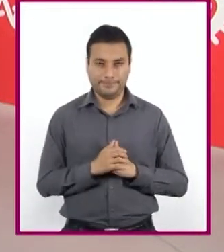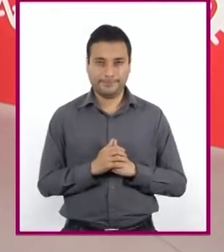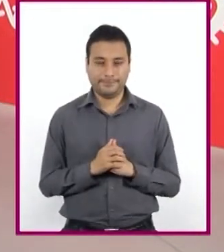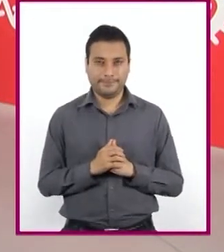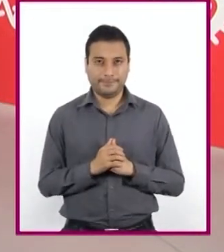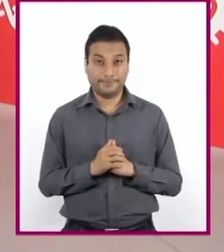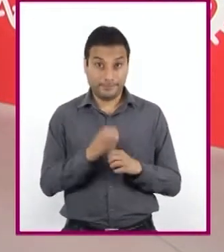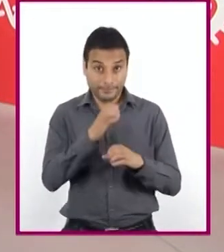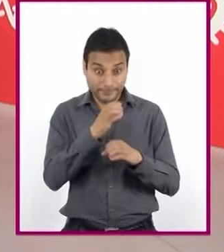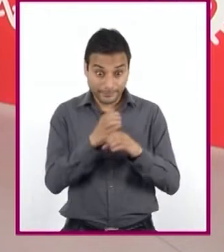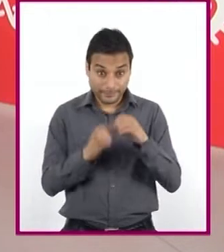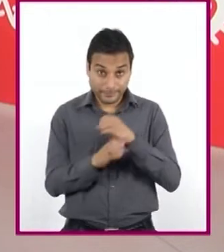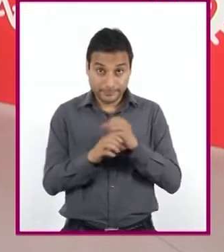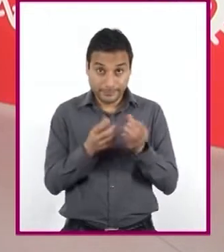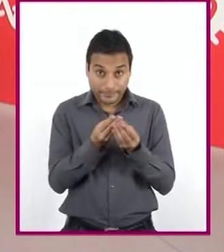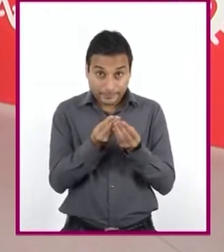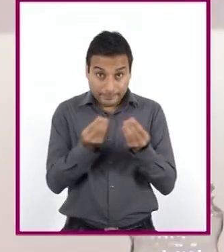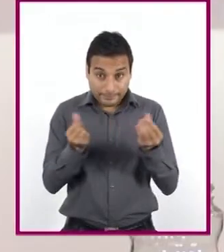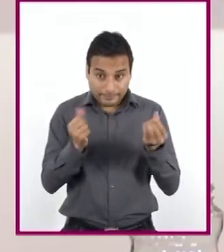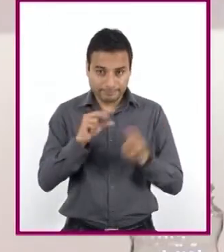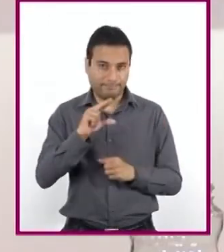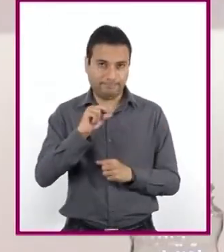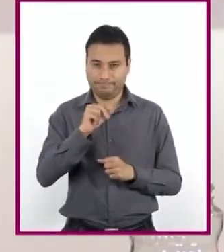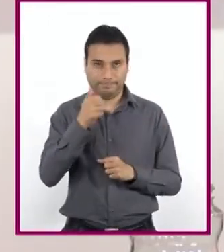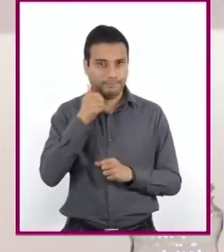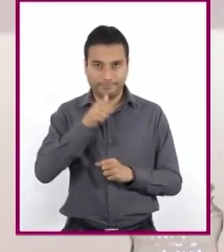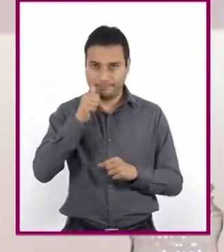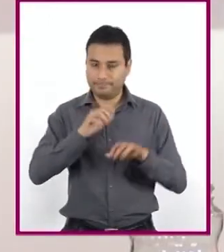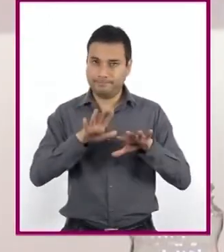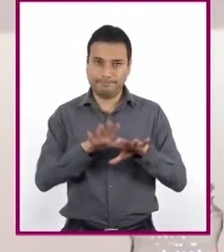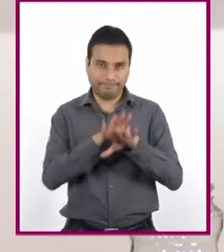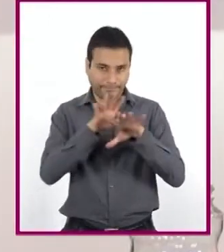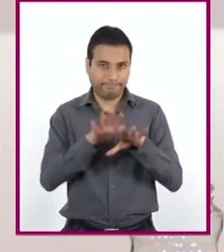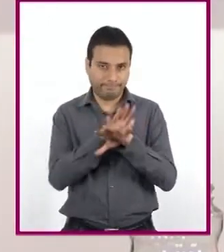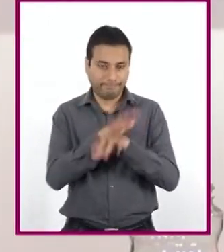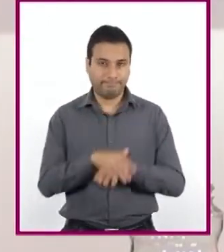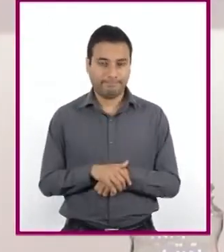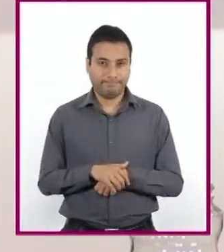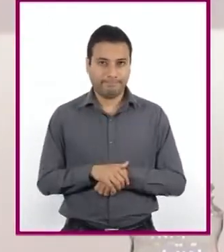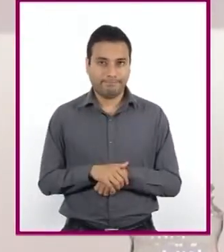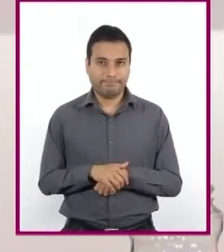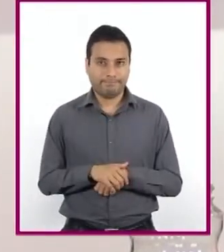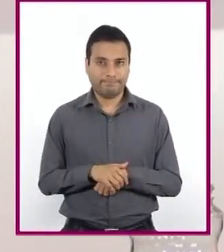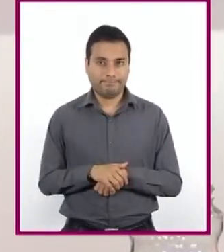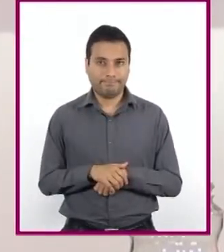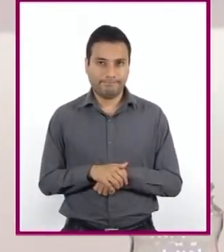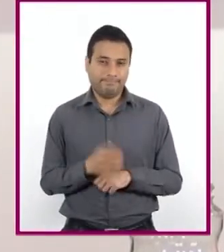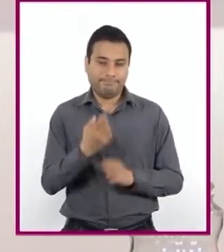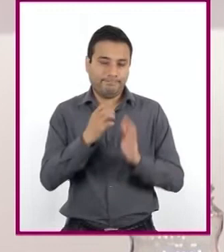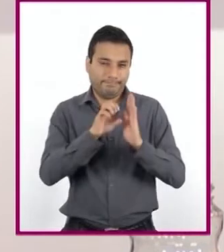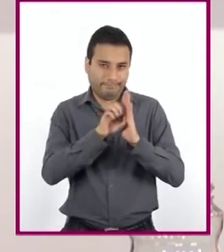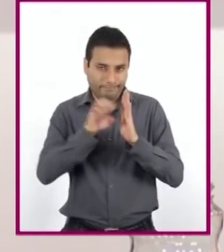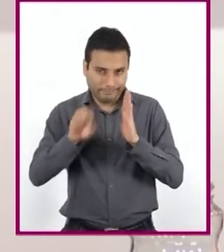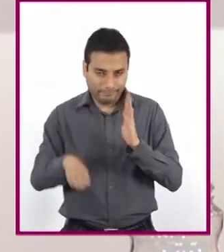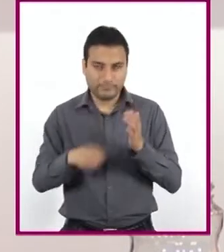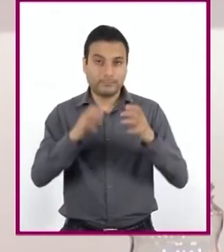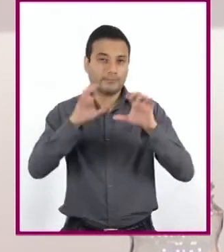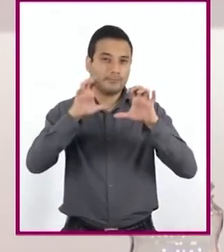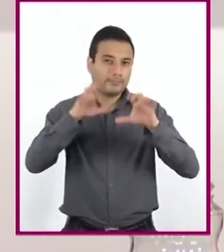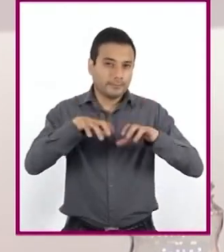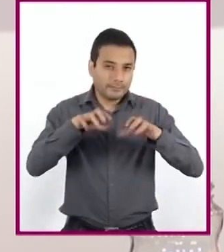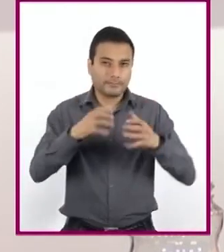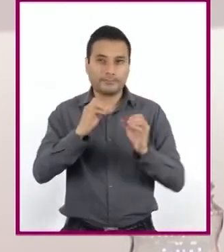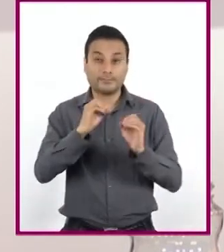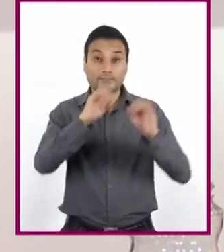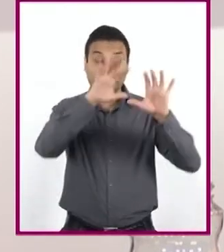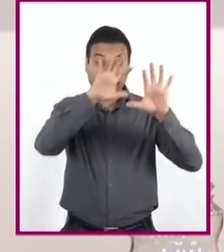nada desaparece, todo se transforma. Esto queda claro cada vez que llueve o nieva en las